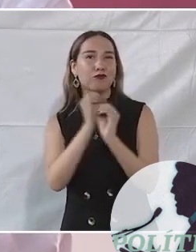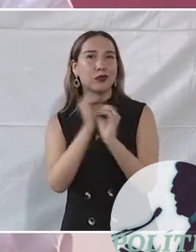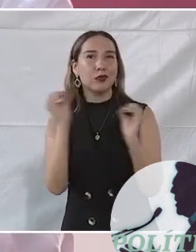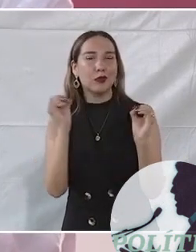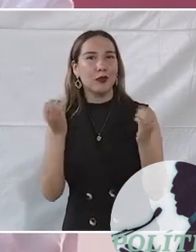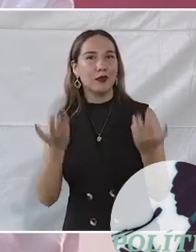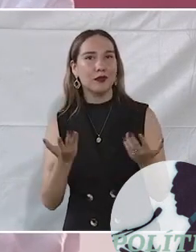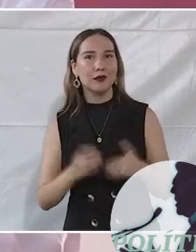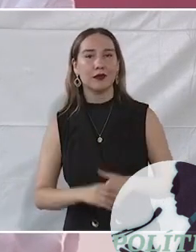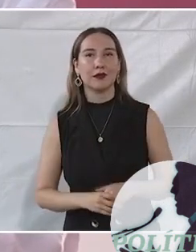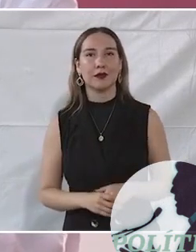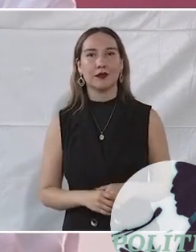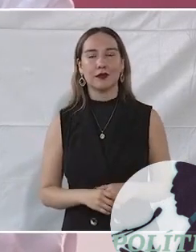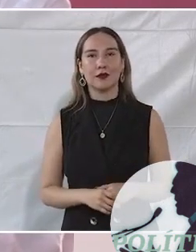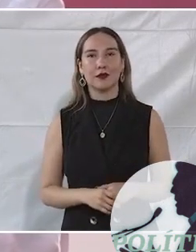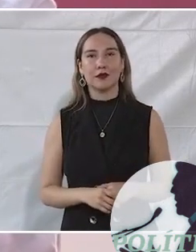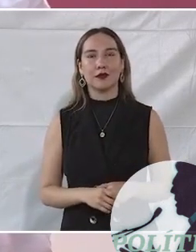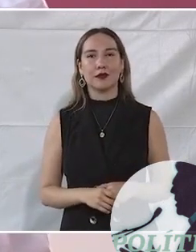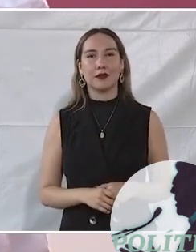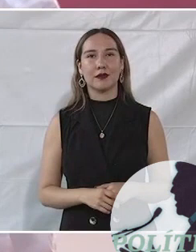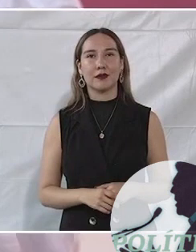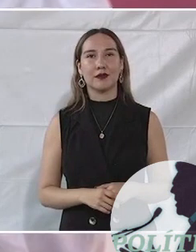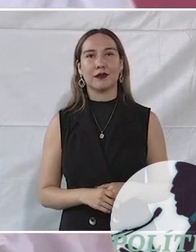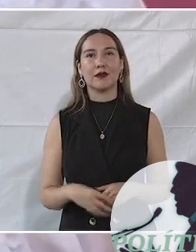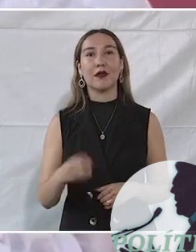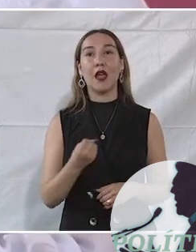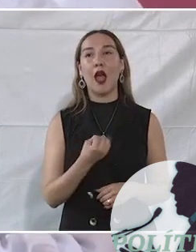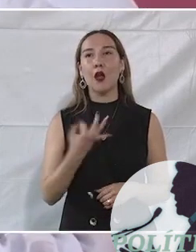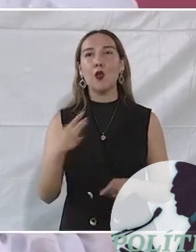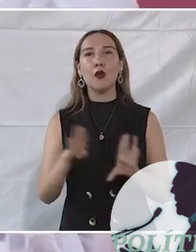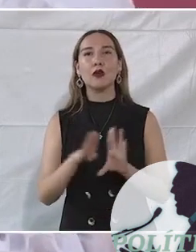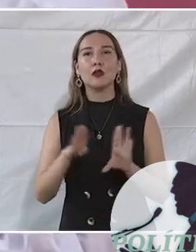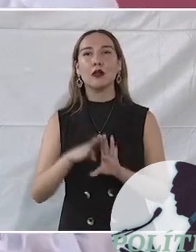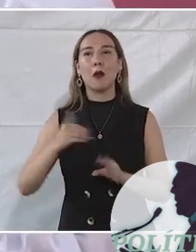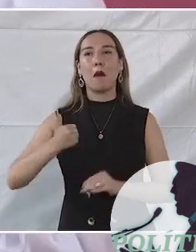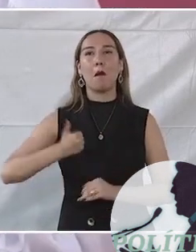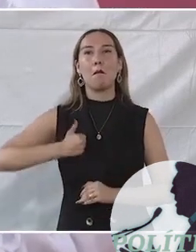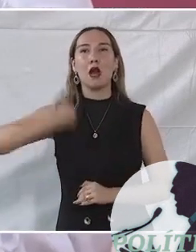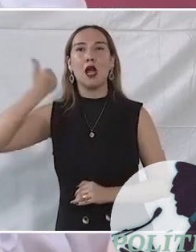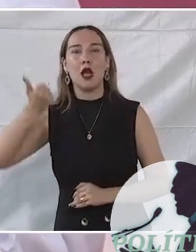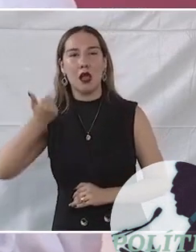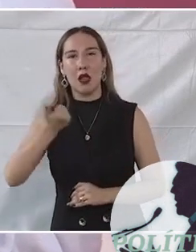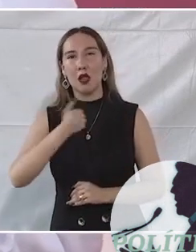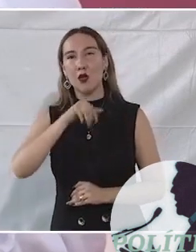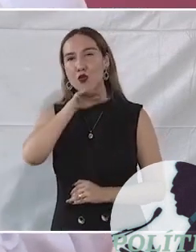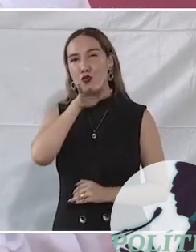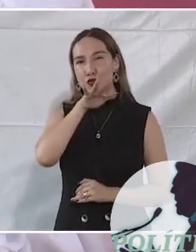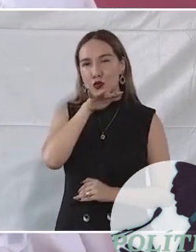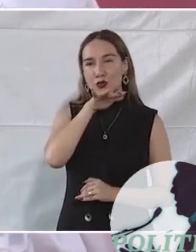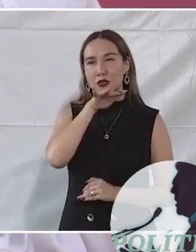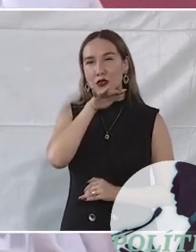machuchones, caciques, corruptos,